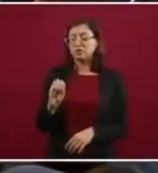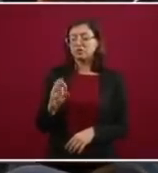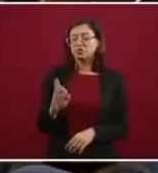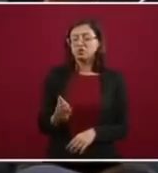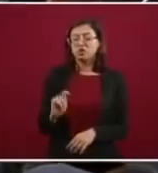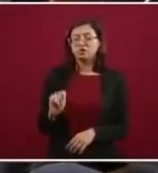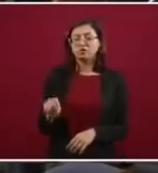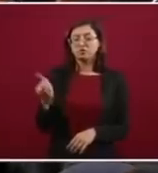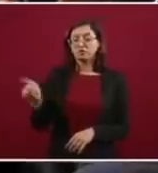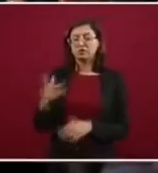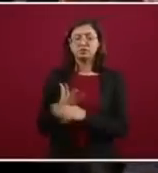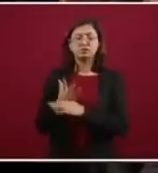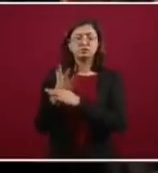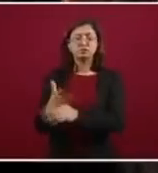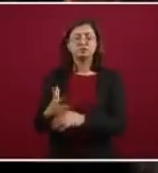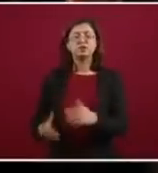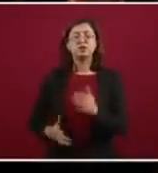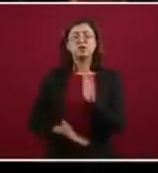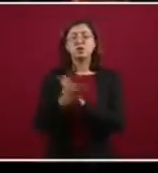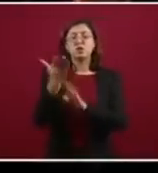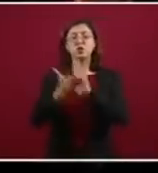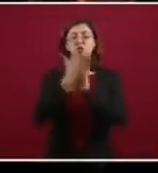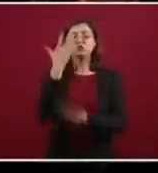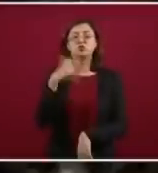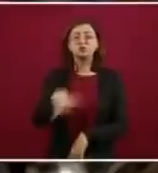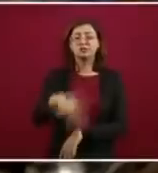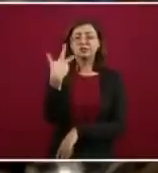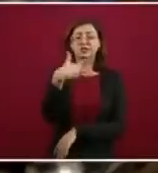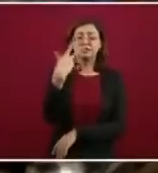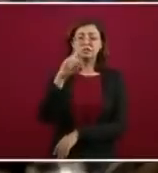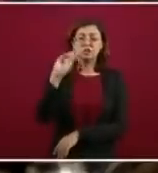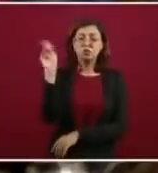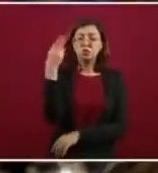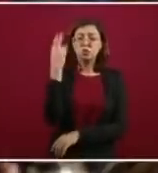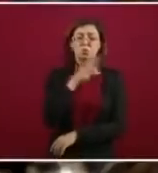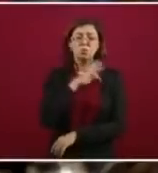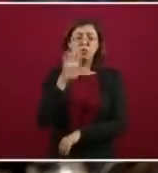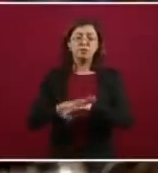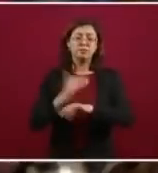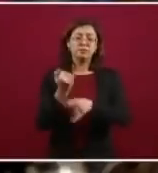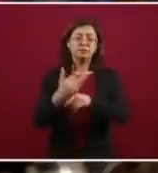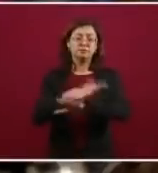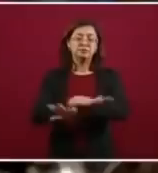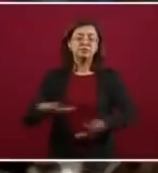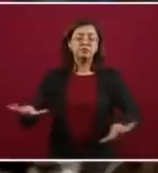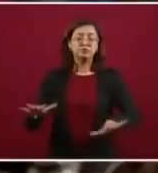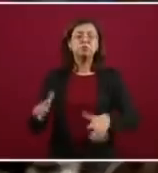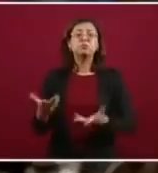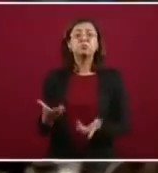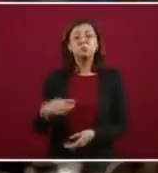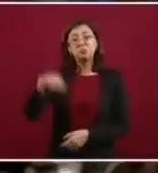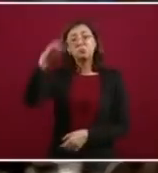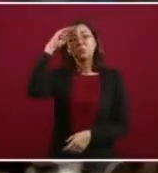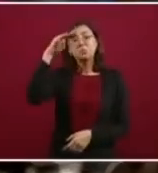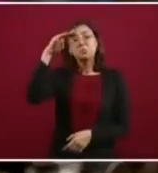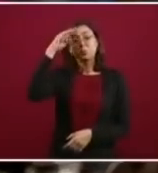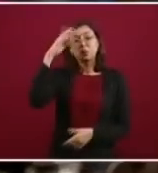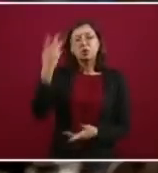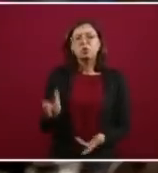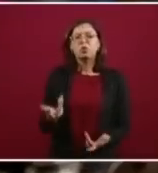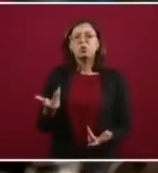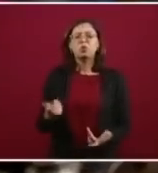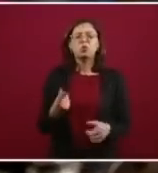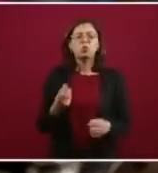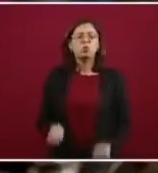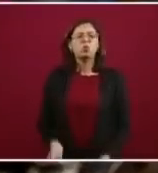construir 13 universidades. Si nos pudiera ampliar un poquito más la información, si se está pensando en qué número